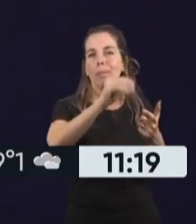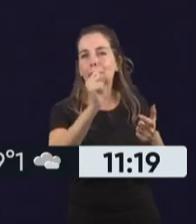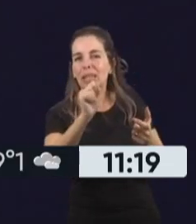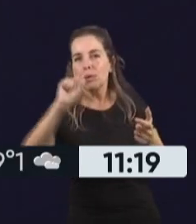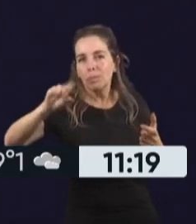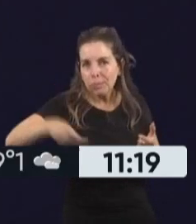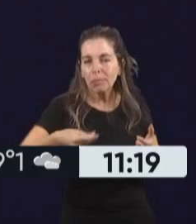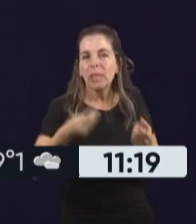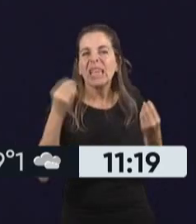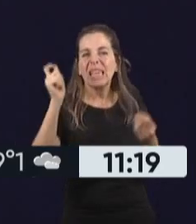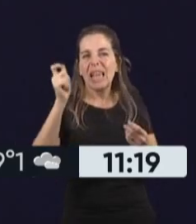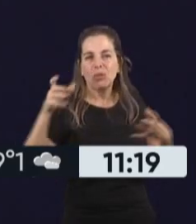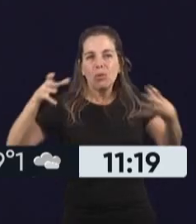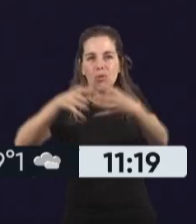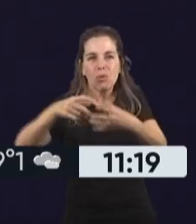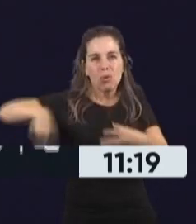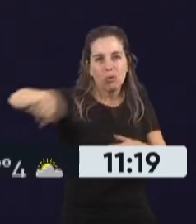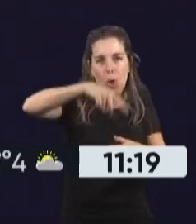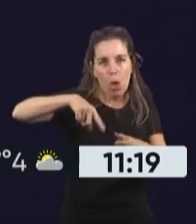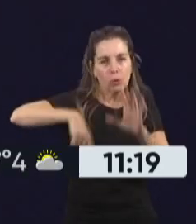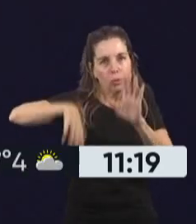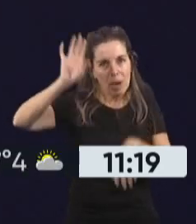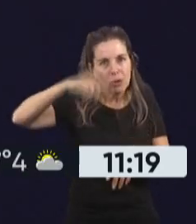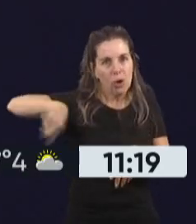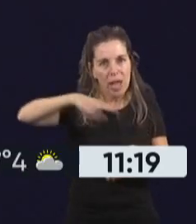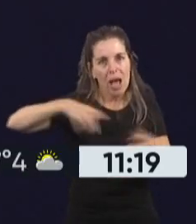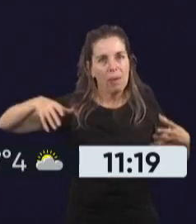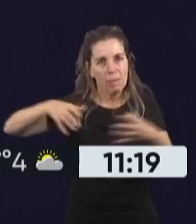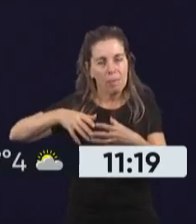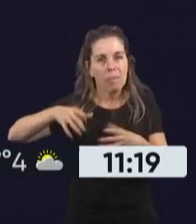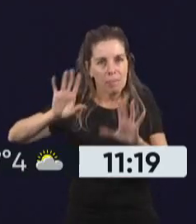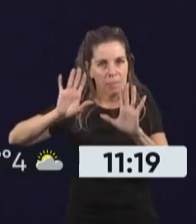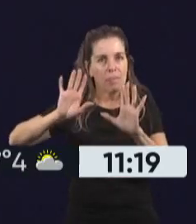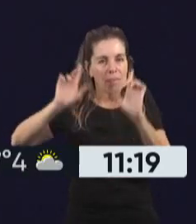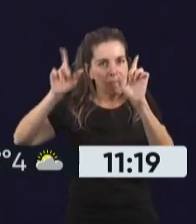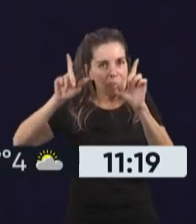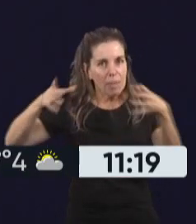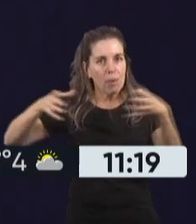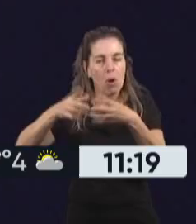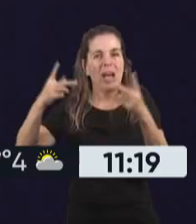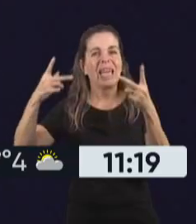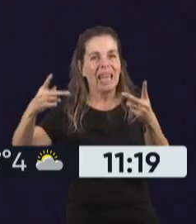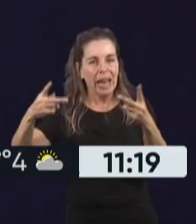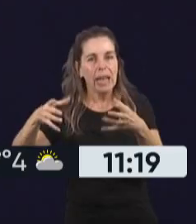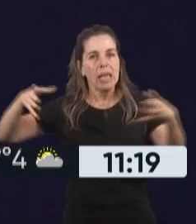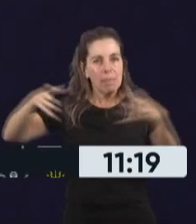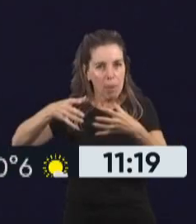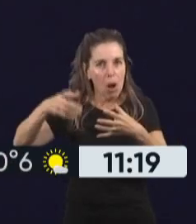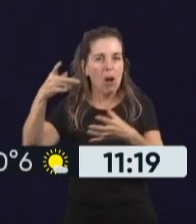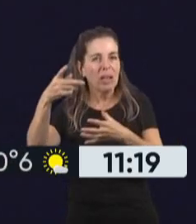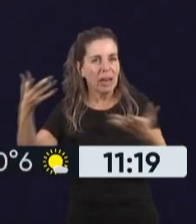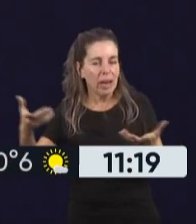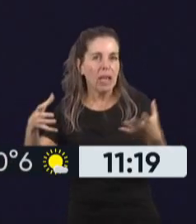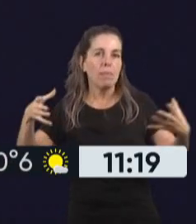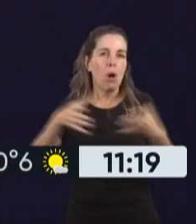gente que, y gran parte en parte del kirchnerismo y bueno, parte de la